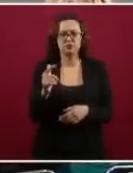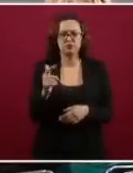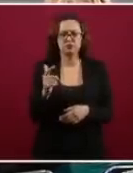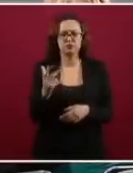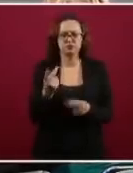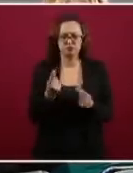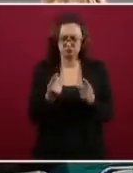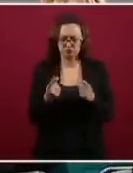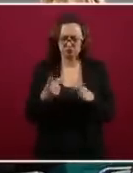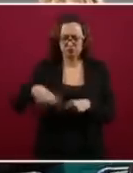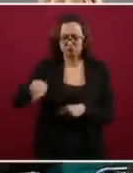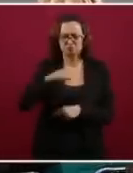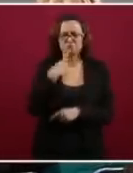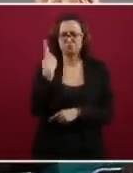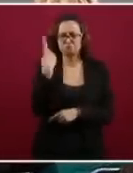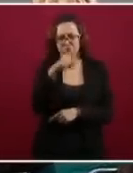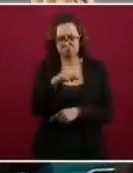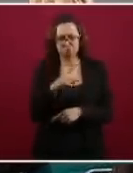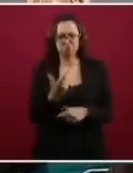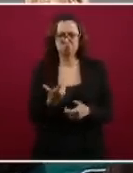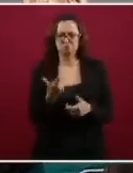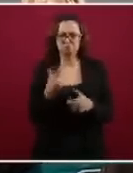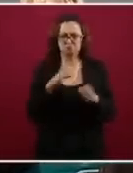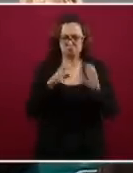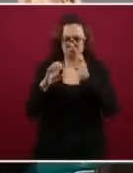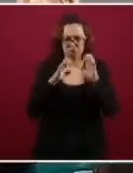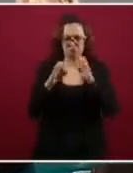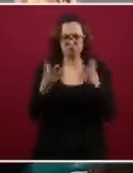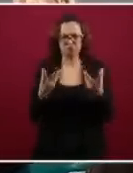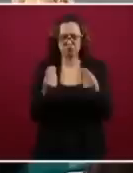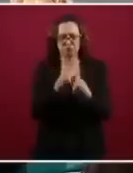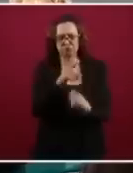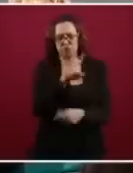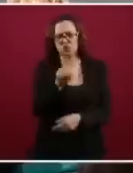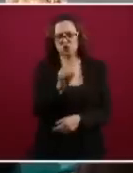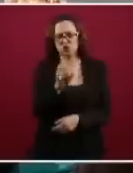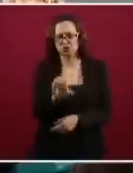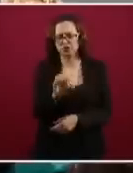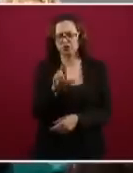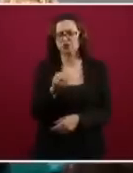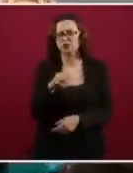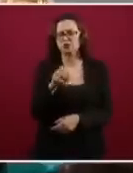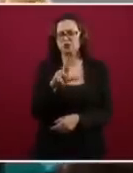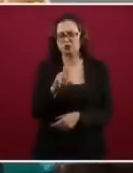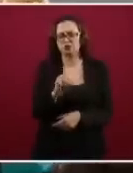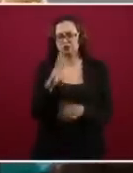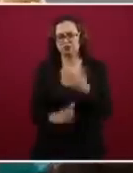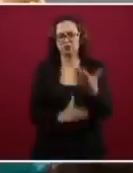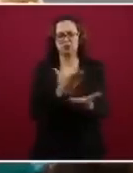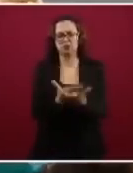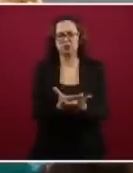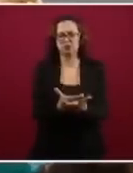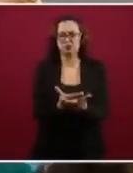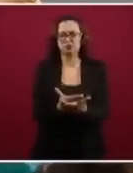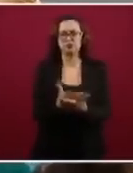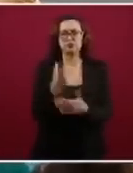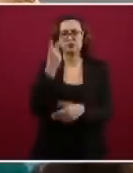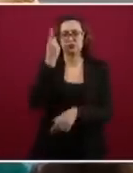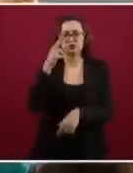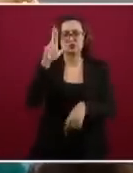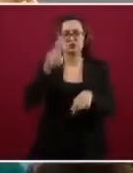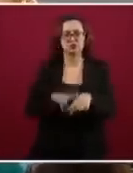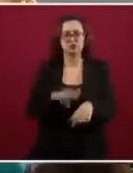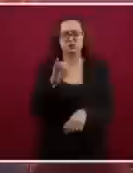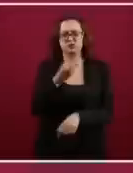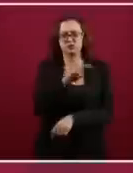que quienes tienen esta demanda se entrevisten con Zoé y le planteen. El director del